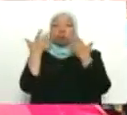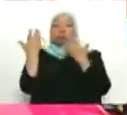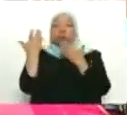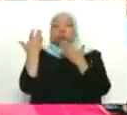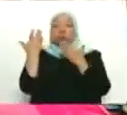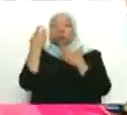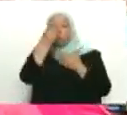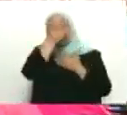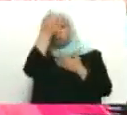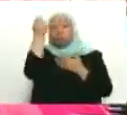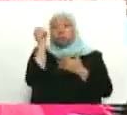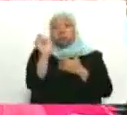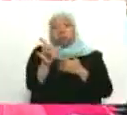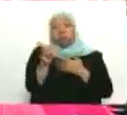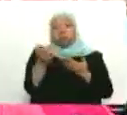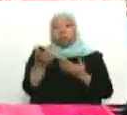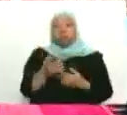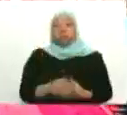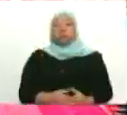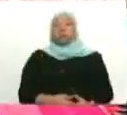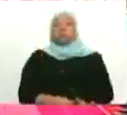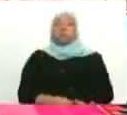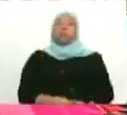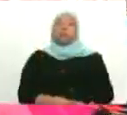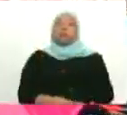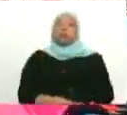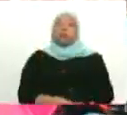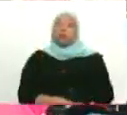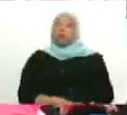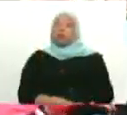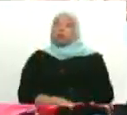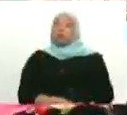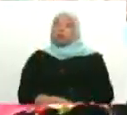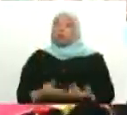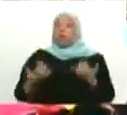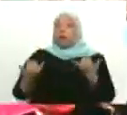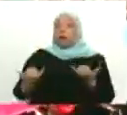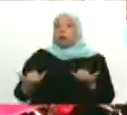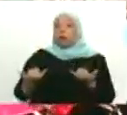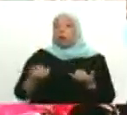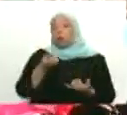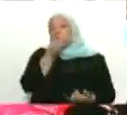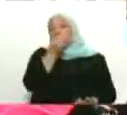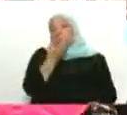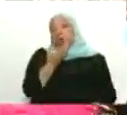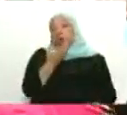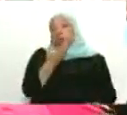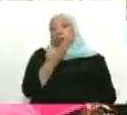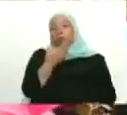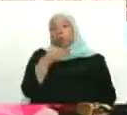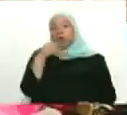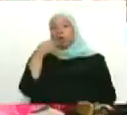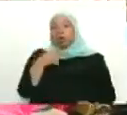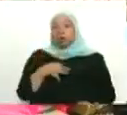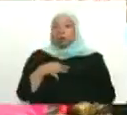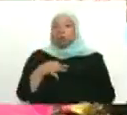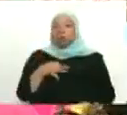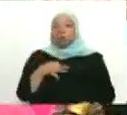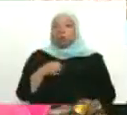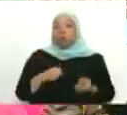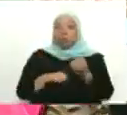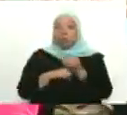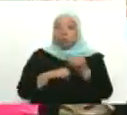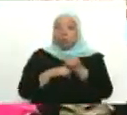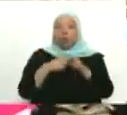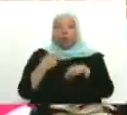del partido. Entonces, creo que bueno, es un buen momento para nosotros afianzar nuestro compromiso